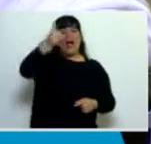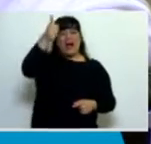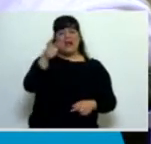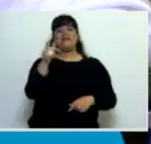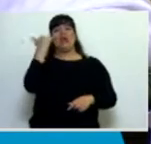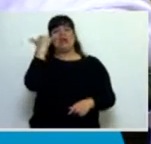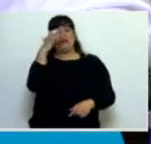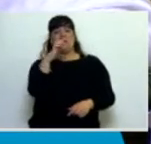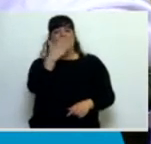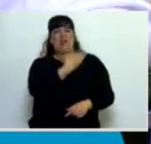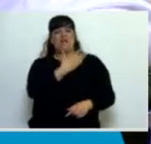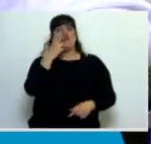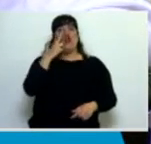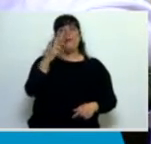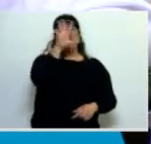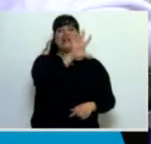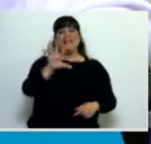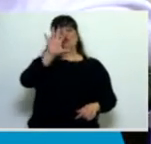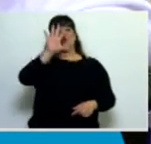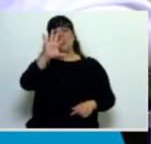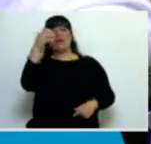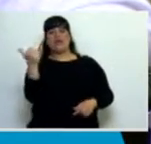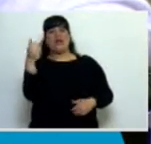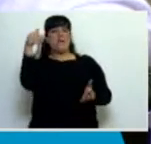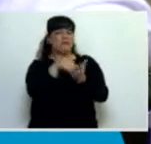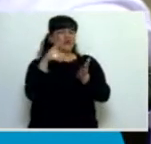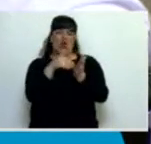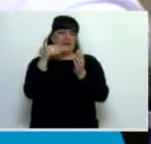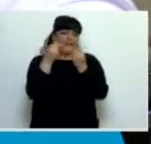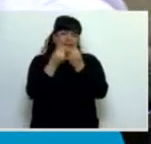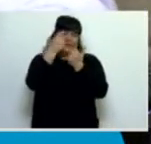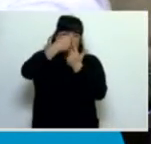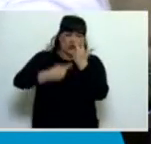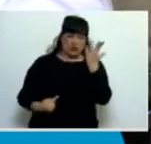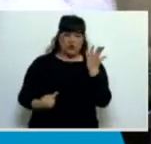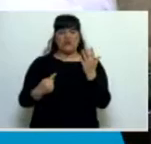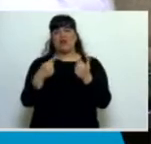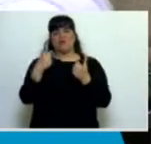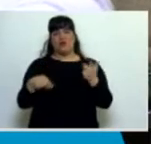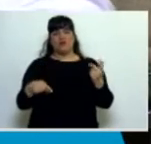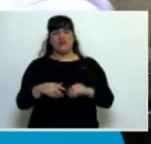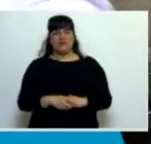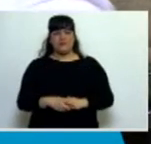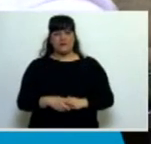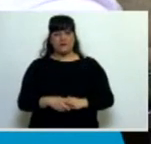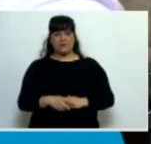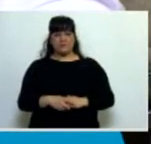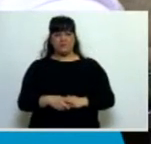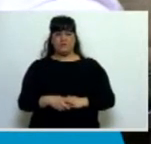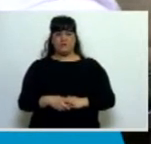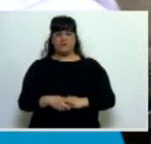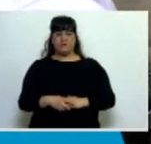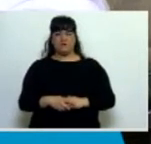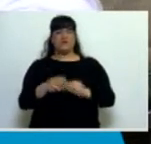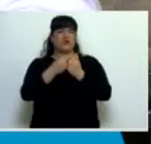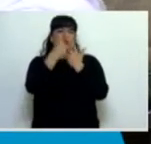YPF de 2.256 millones, y bueno, y demás, sigue enumerando el resto